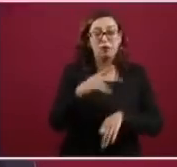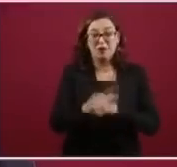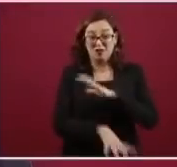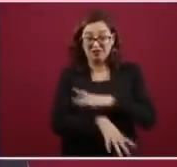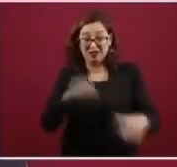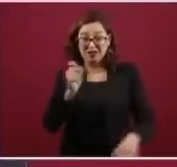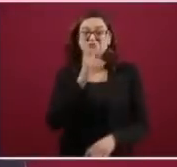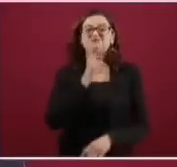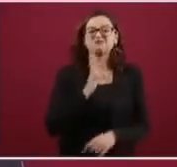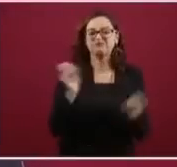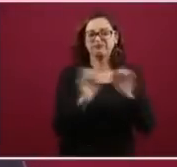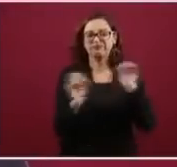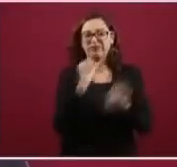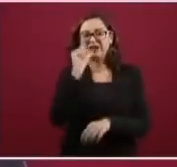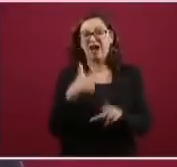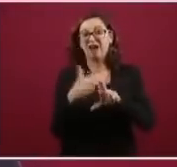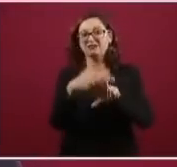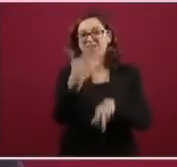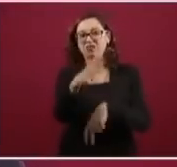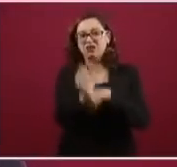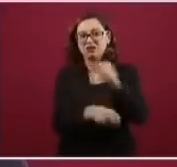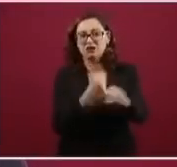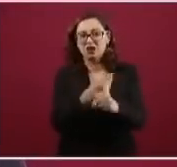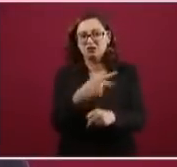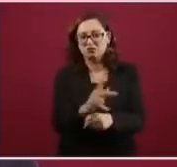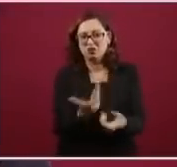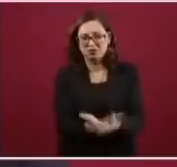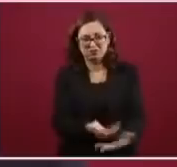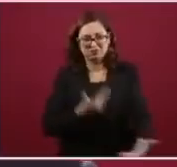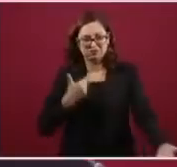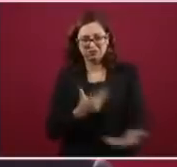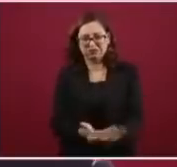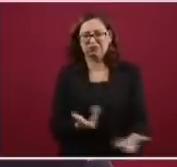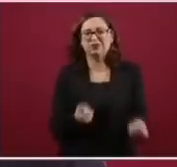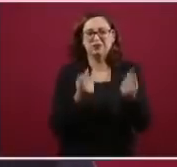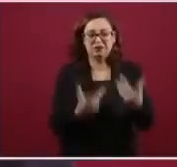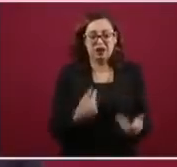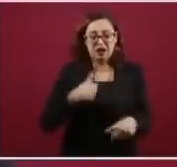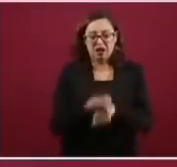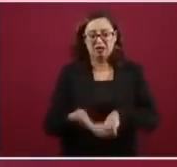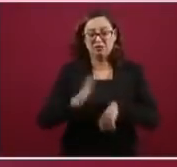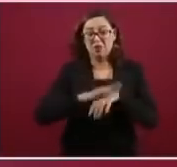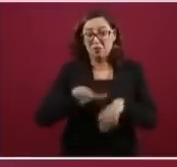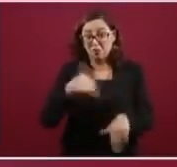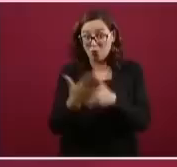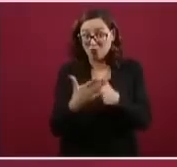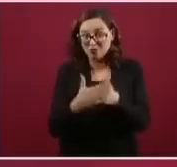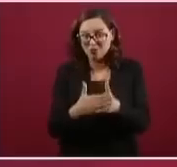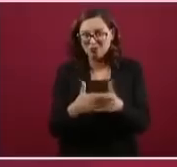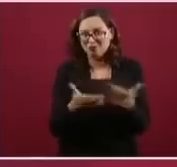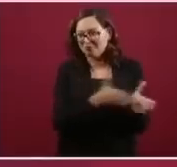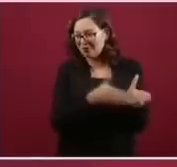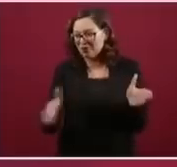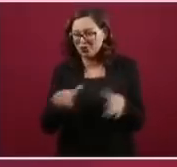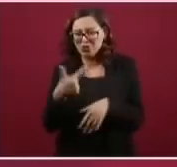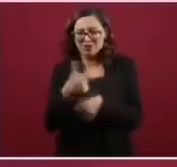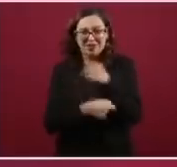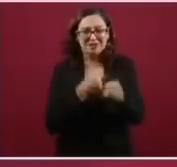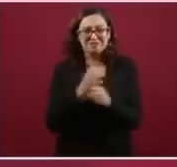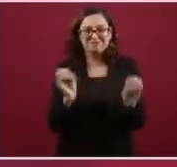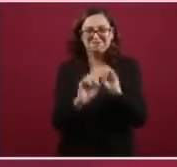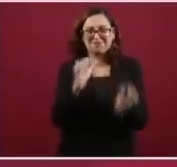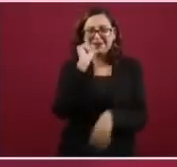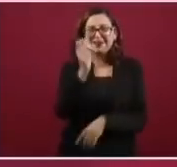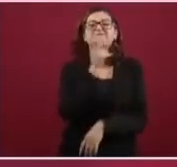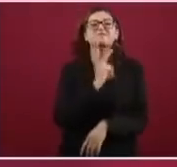estoy seguro que pemex lo tiene en sus planes pero no generaría recursos ni en esta administración ni en la que sigue es muy importante hacerlo